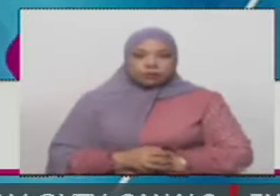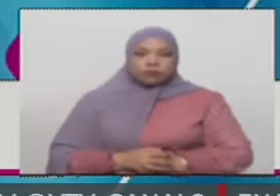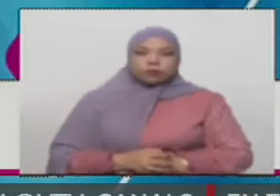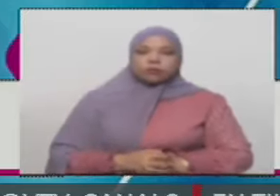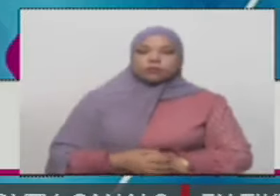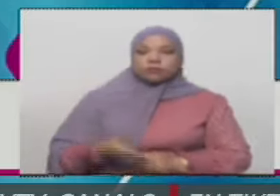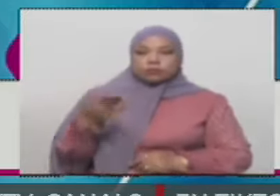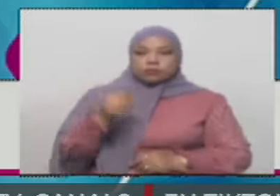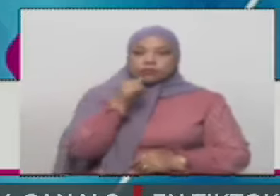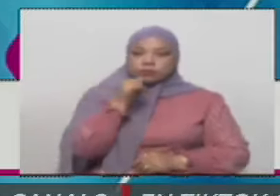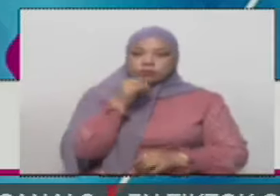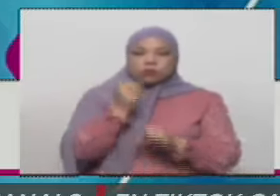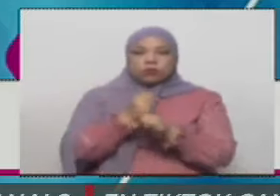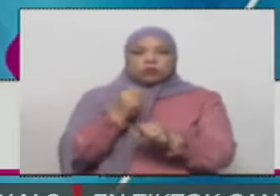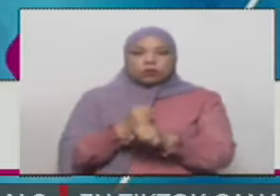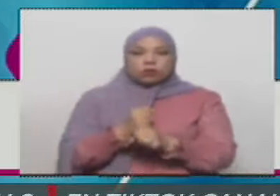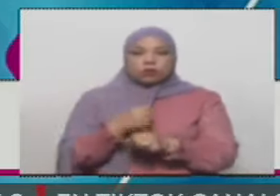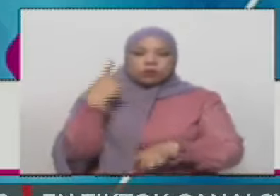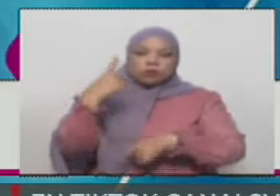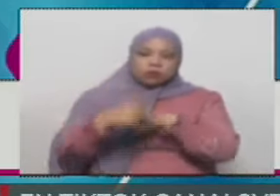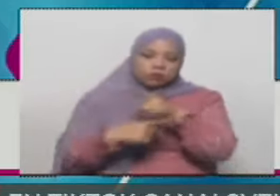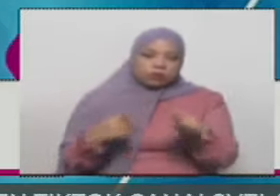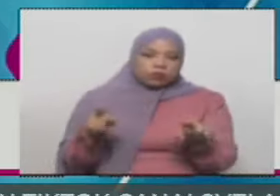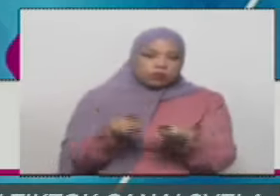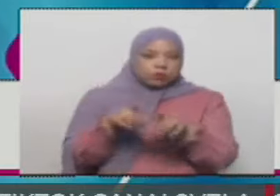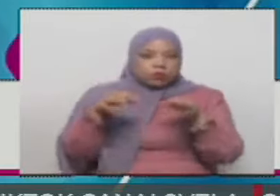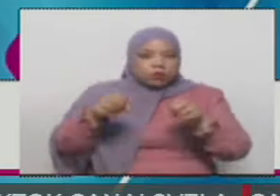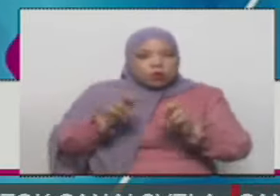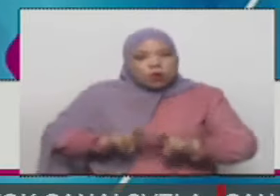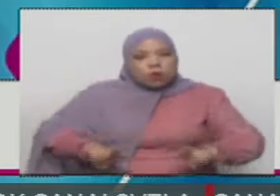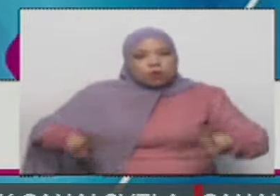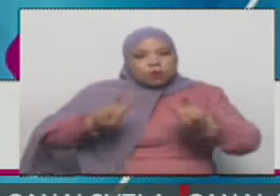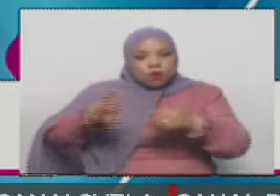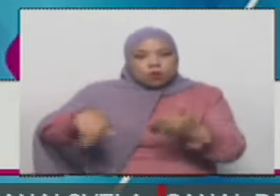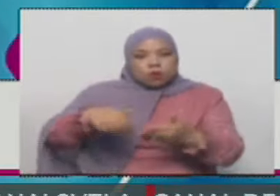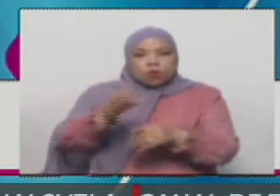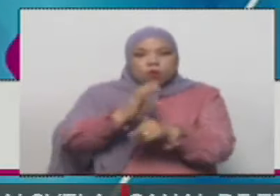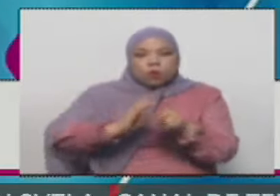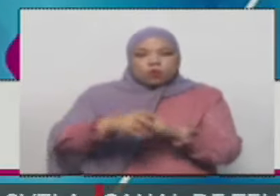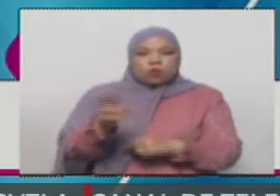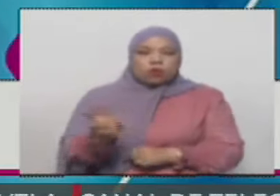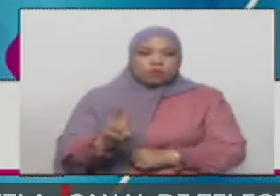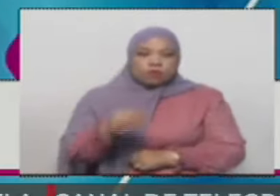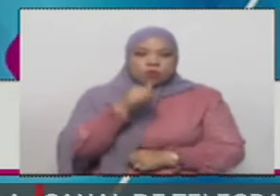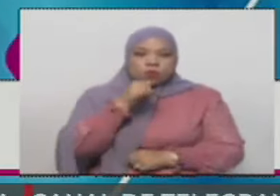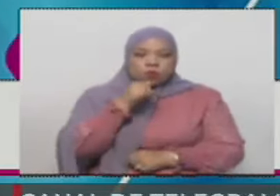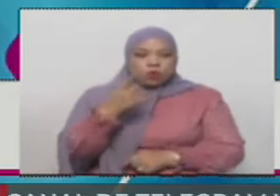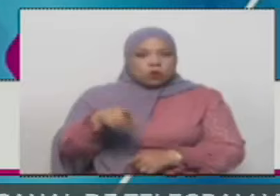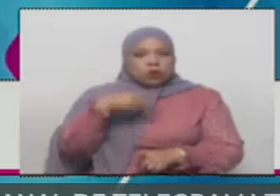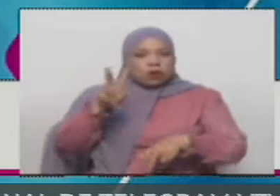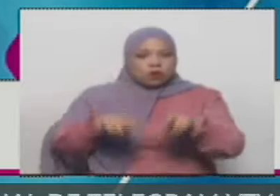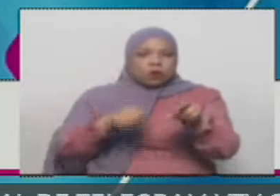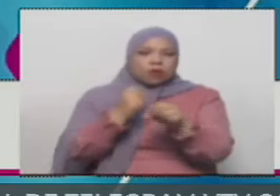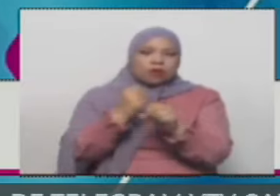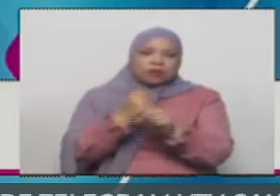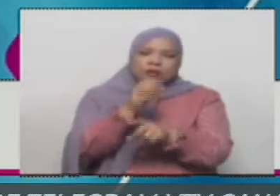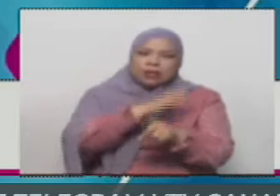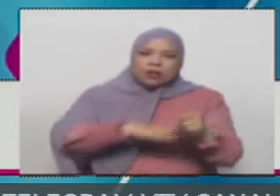importante la afirmación de los valores nacionales, de la cultura nacional, de las expresiones de esa